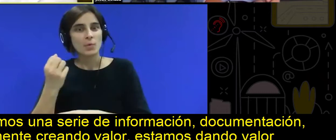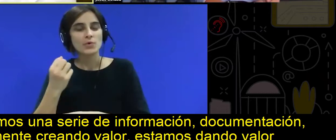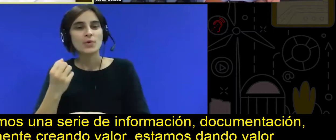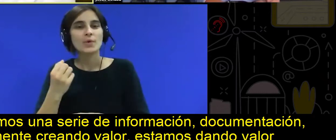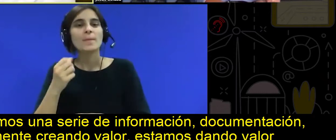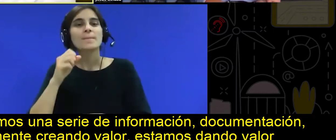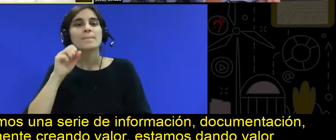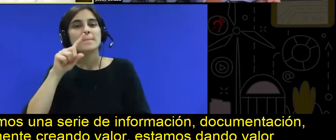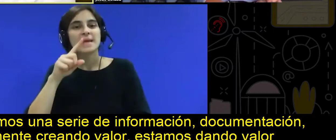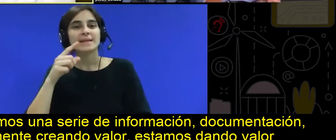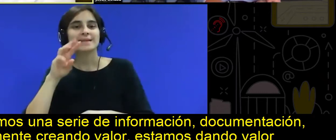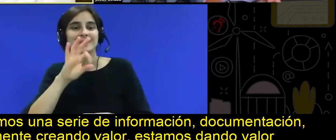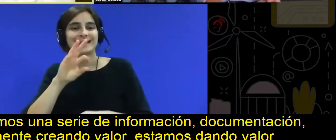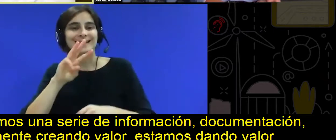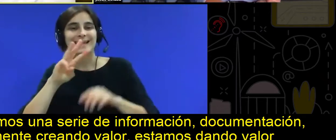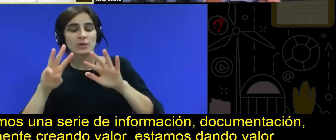de